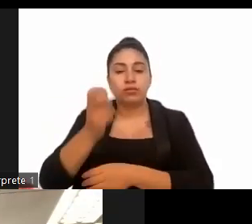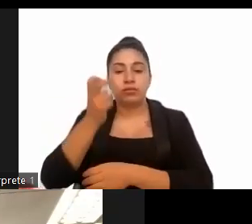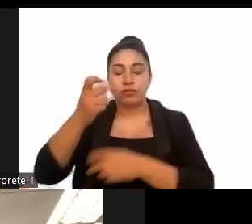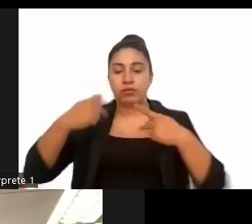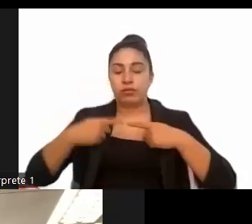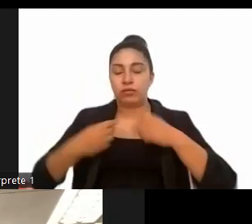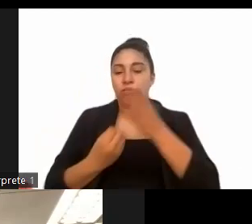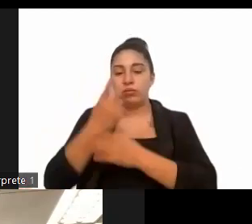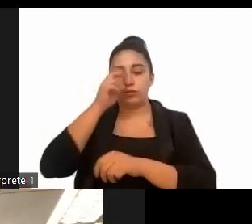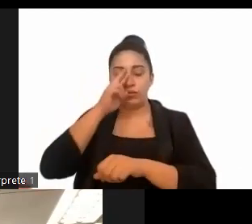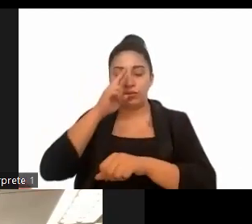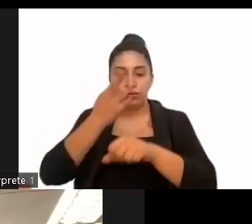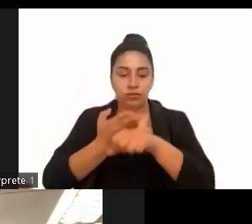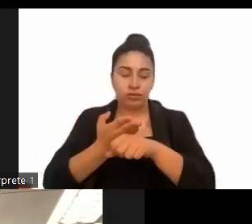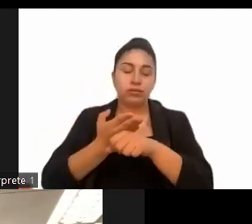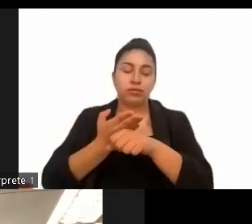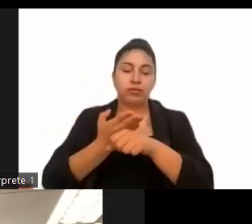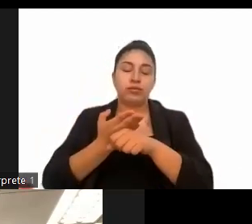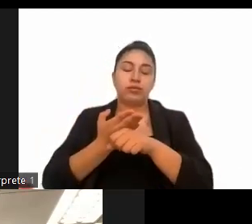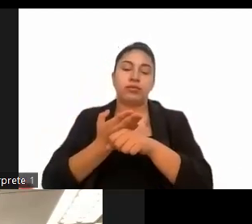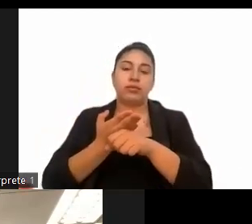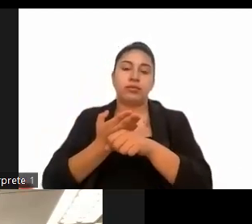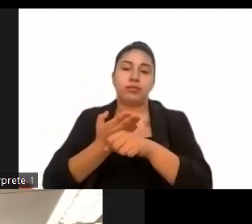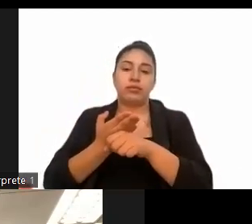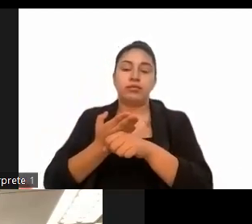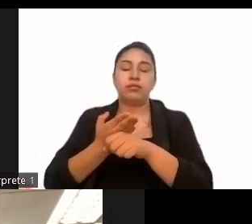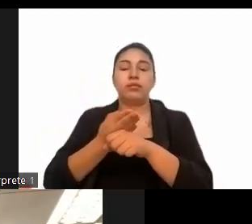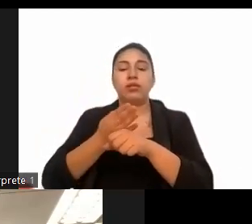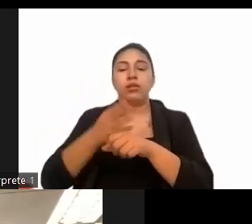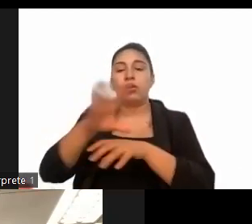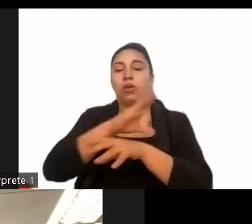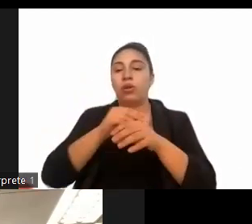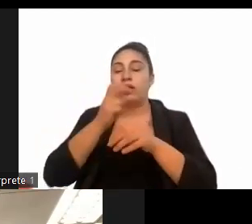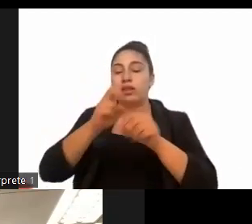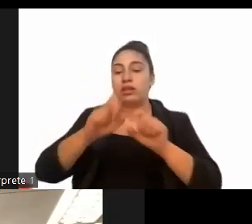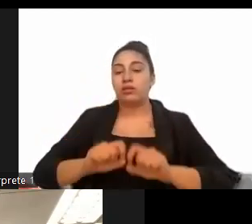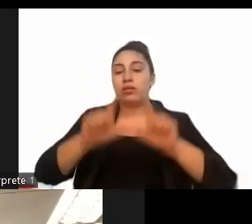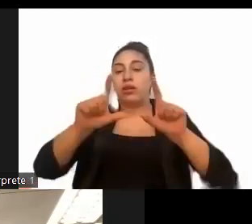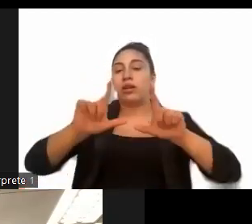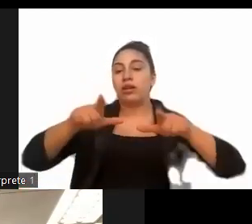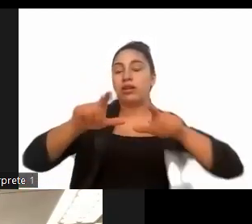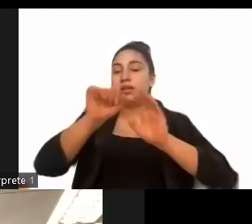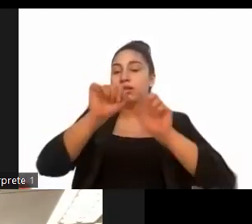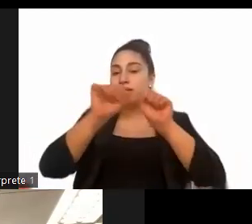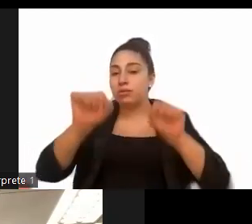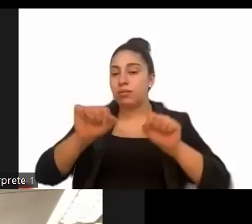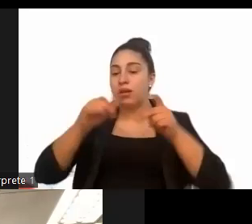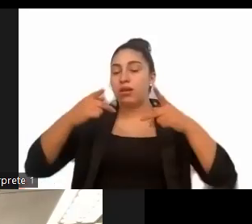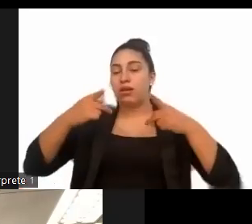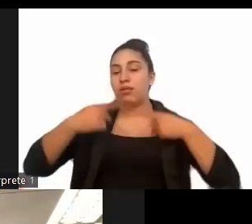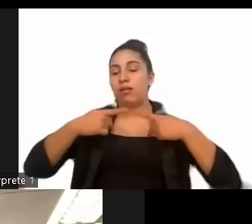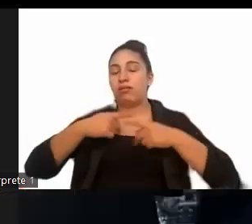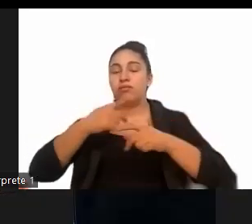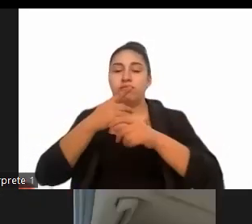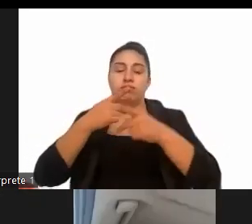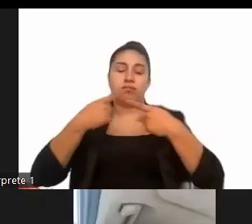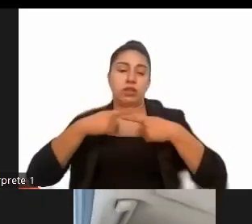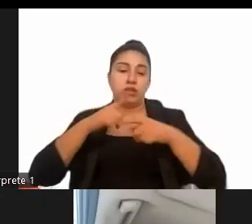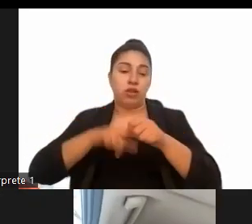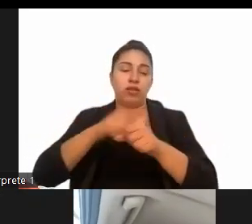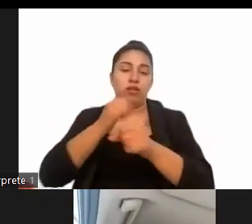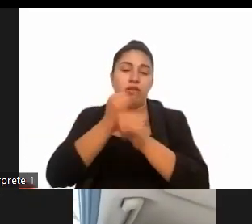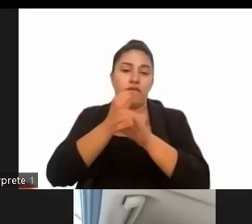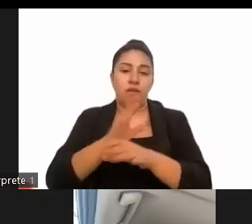usuarias de los sistemas de datos personales de la Mesa Directiva, Junta de Coordinación Política del Congreso de la Ciudad de